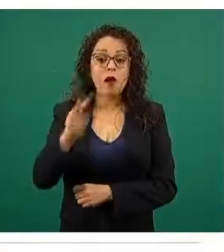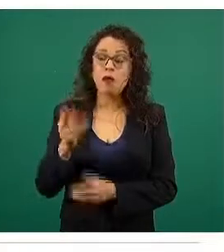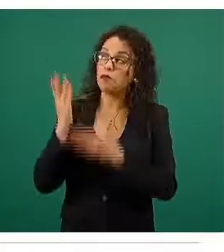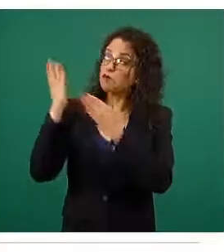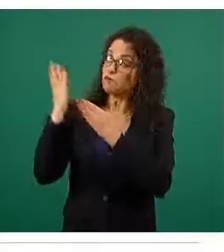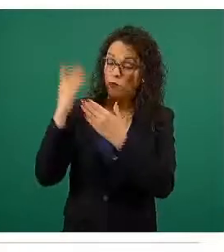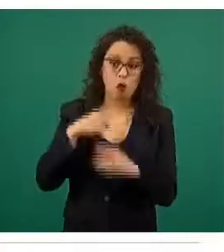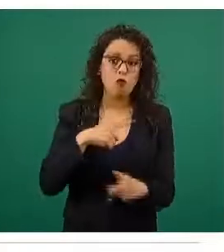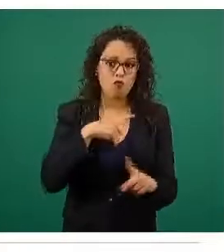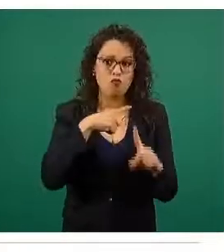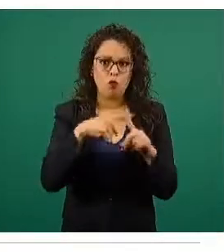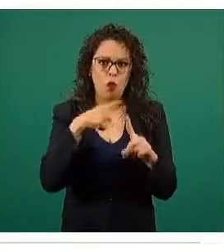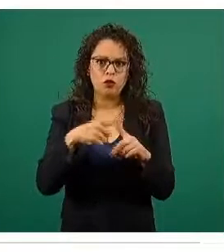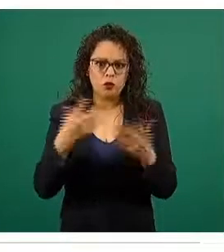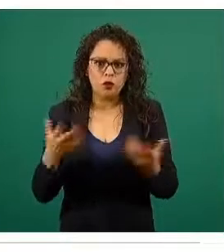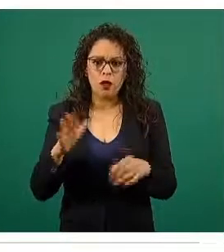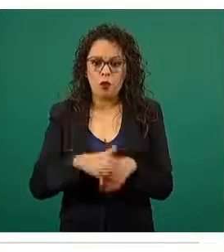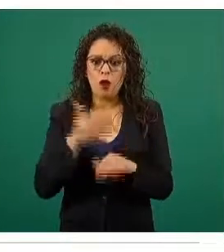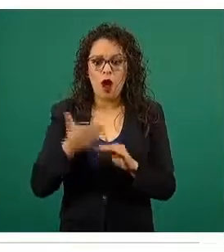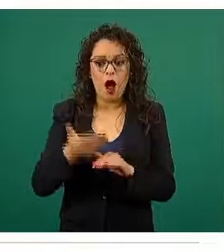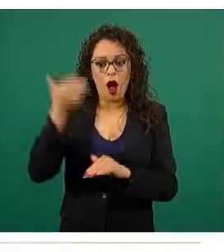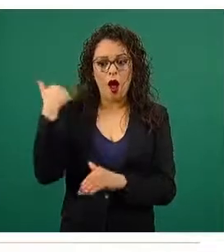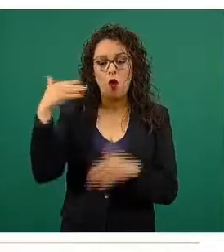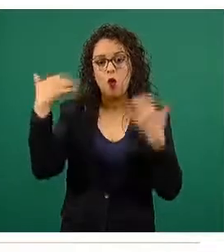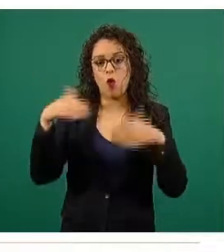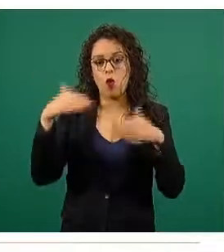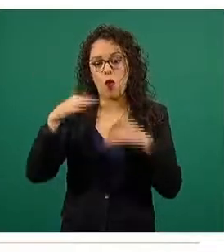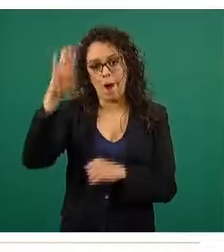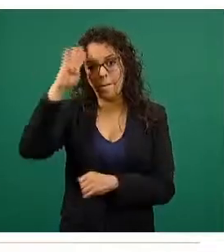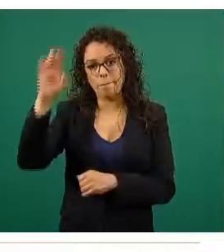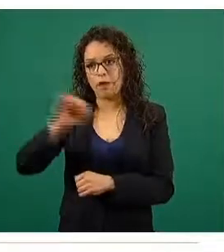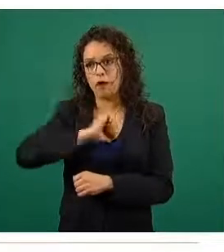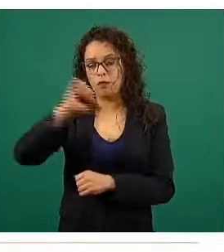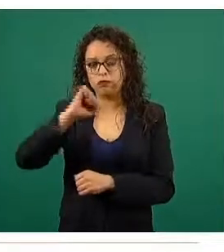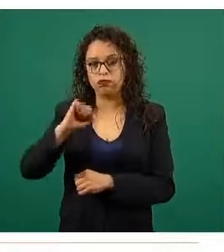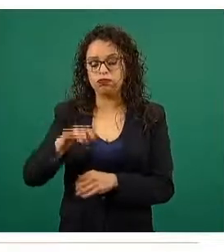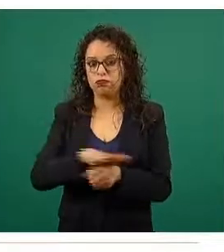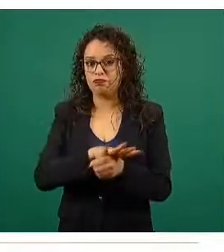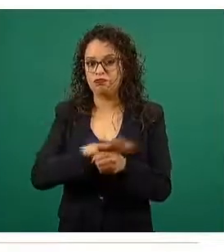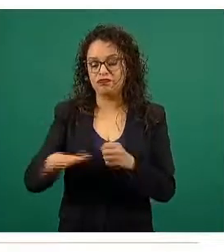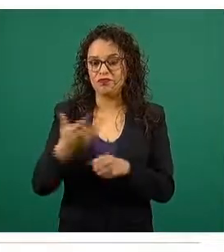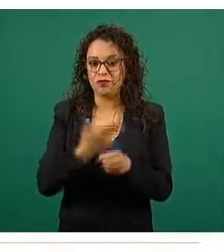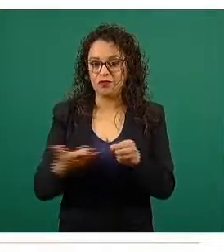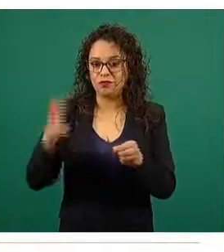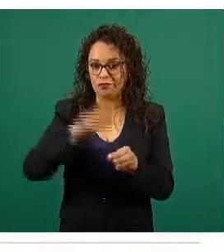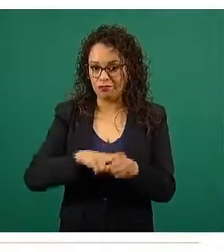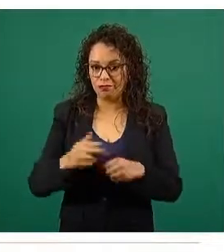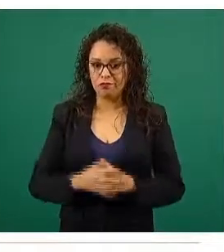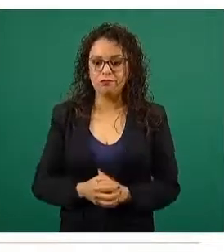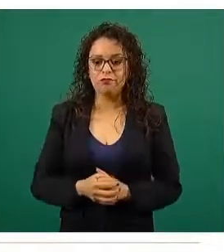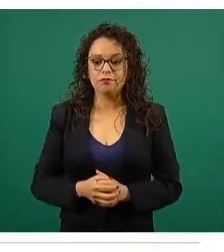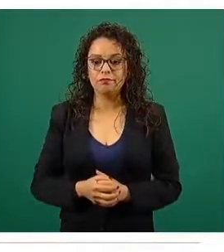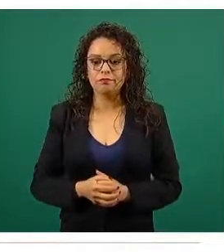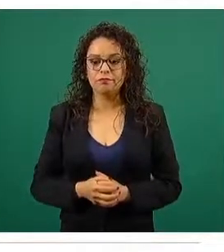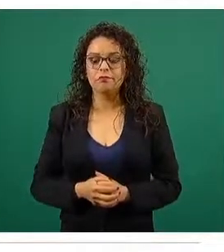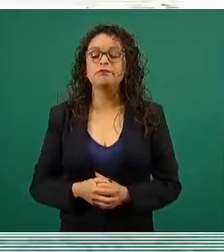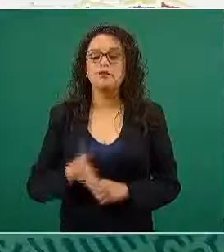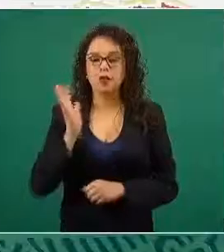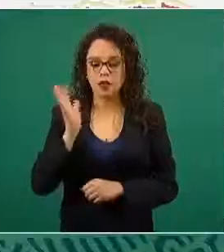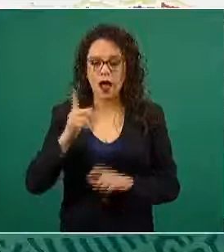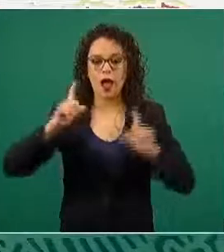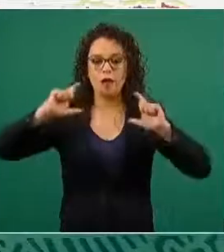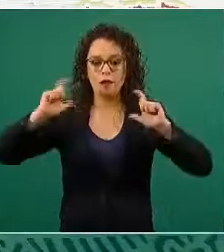llegó a estar en niveles muy importantes de saturación hospitalaria, descenso en los casos, descenso en la defunción y descenso en